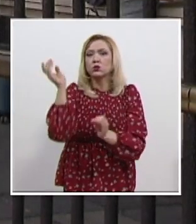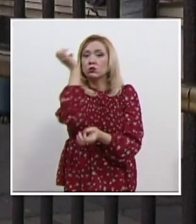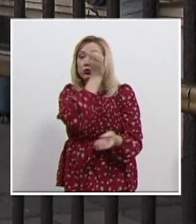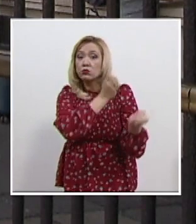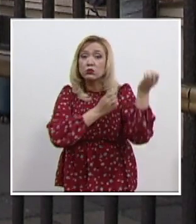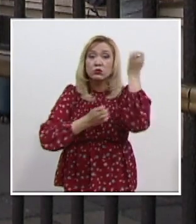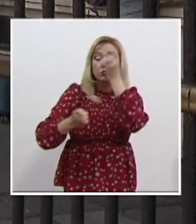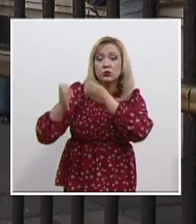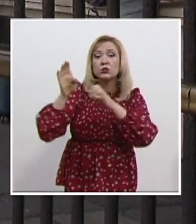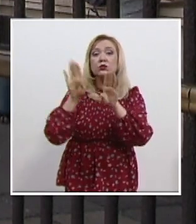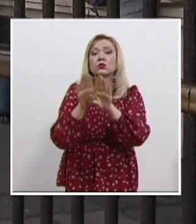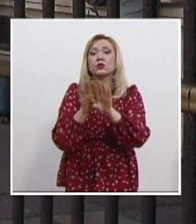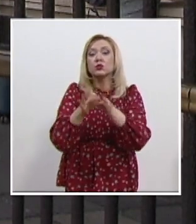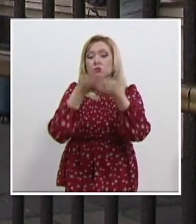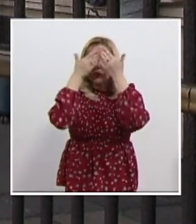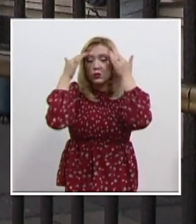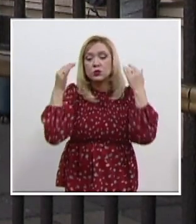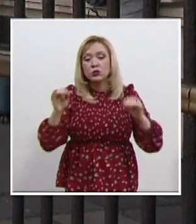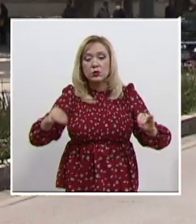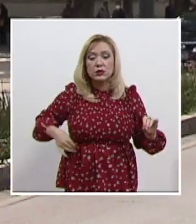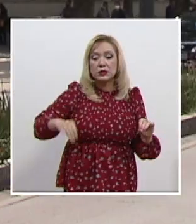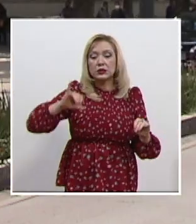luz del principio de presunción de inocencia.